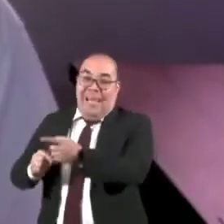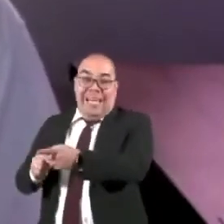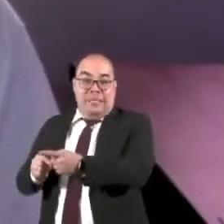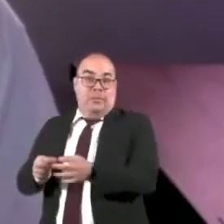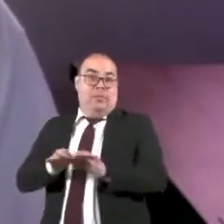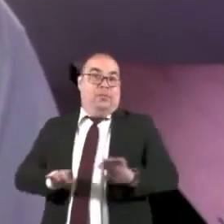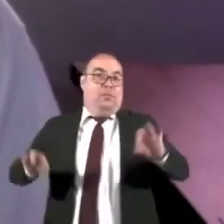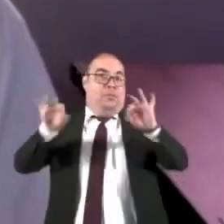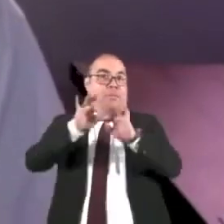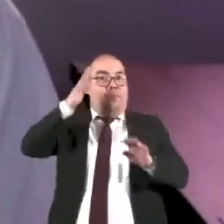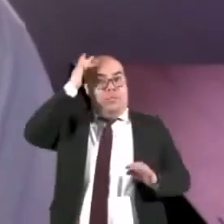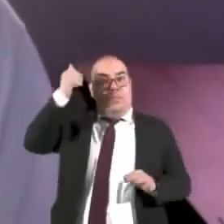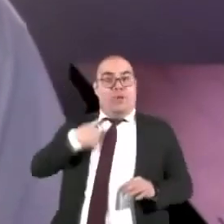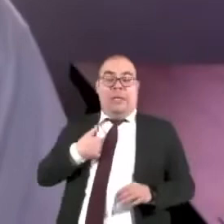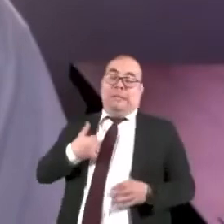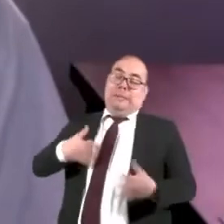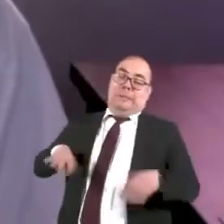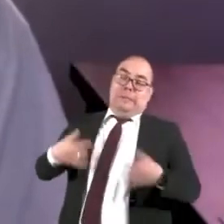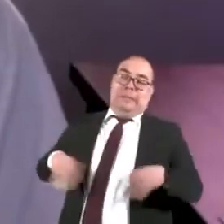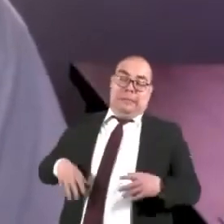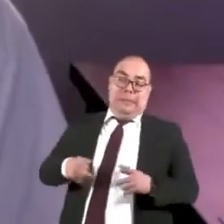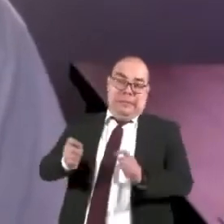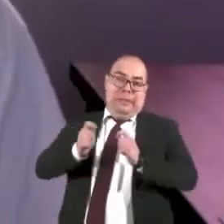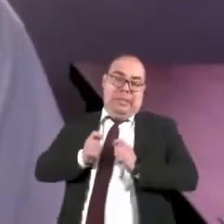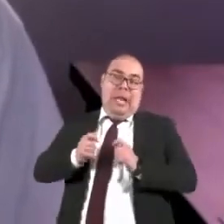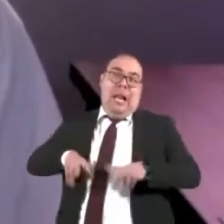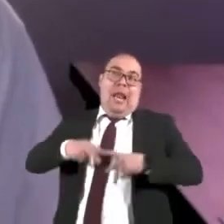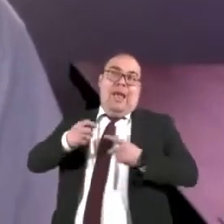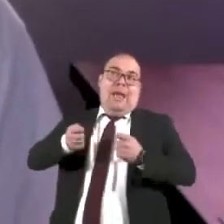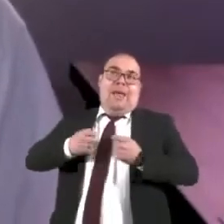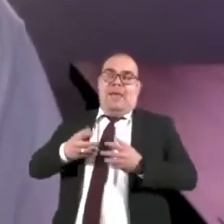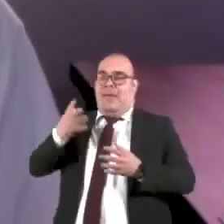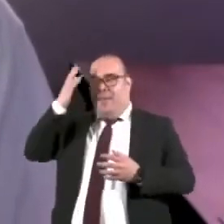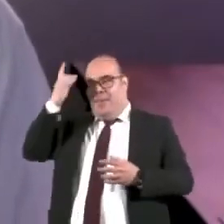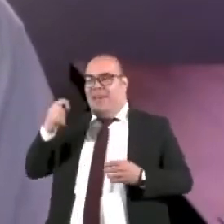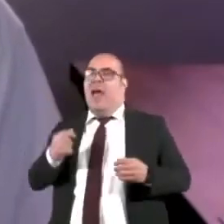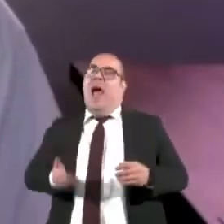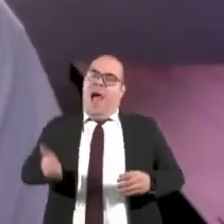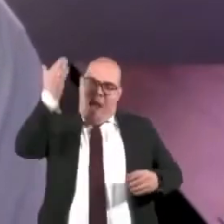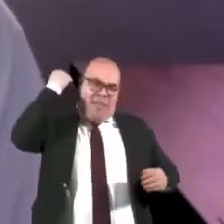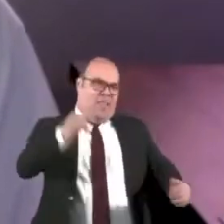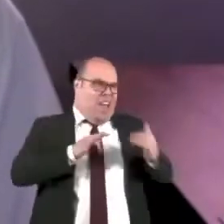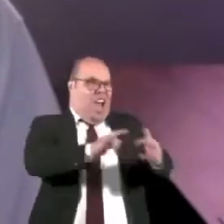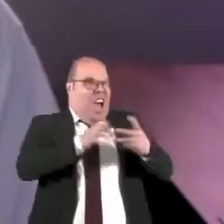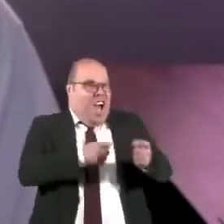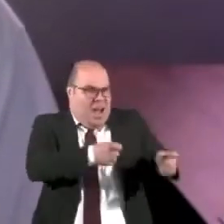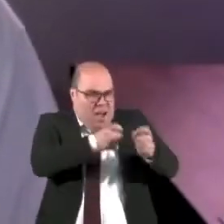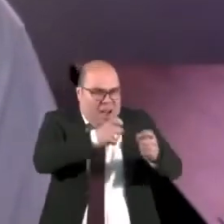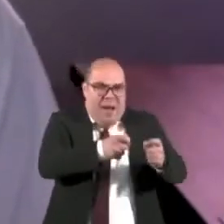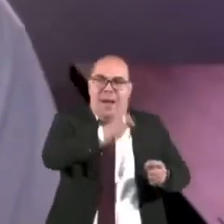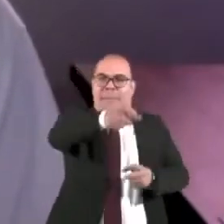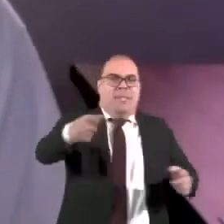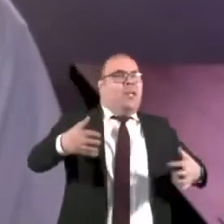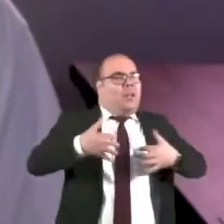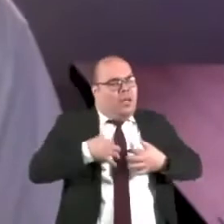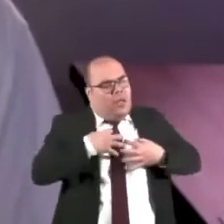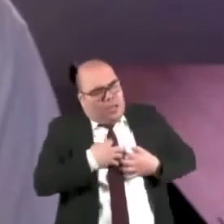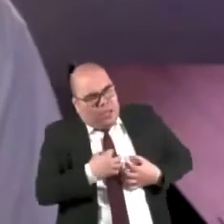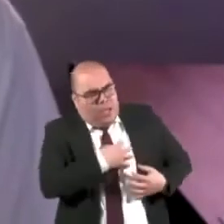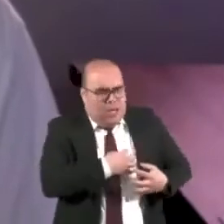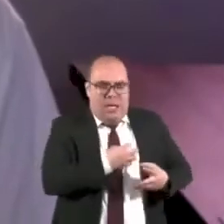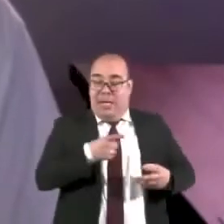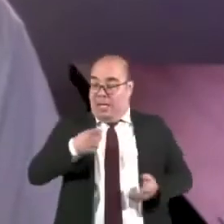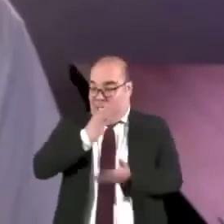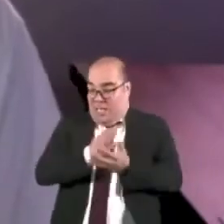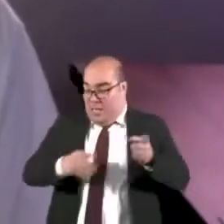estuvimos en una confrontación que generó heridas profundas en la sociedad colombiana que no debían de haber sucedido,